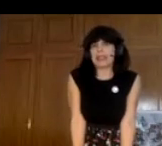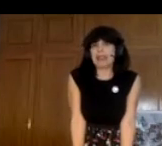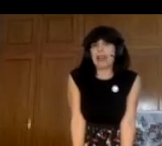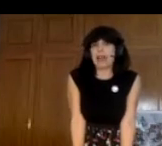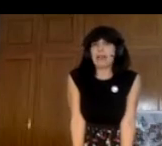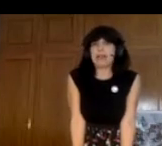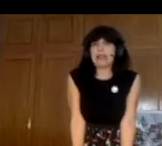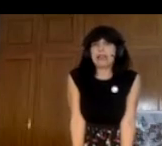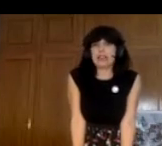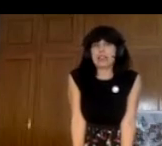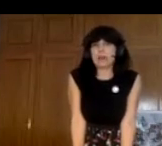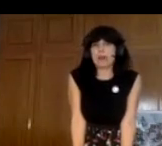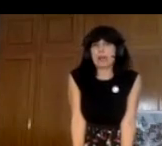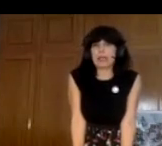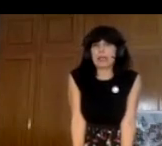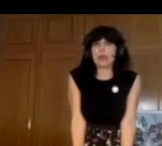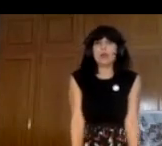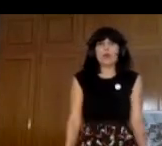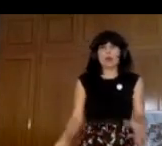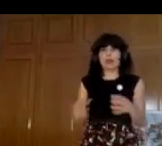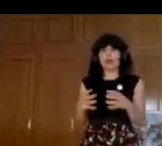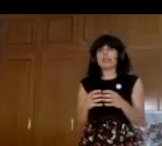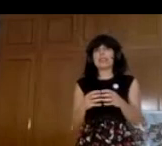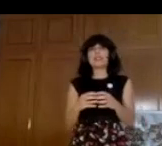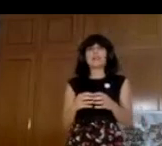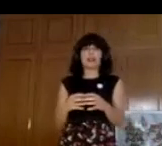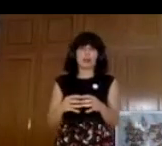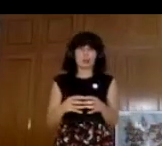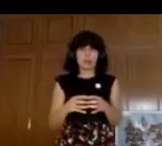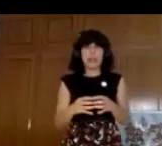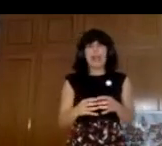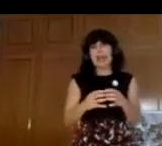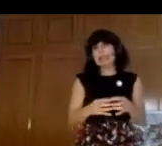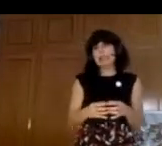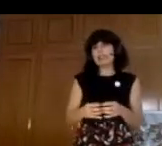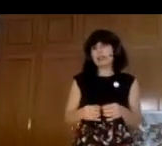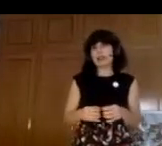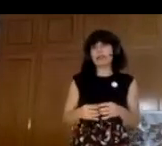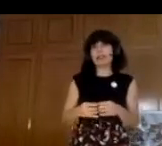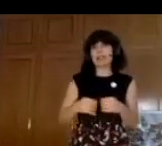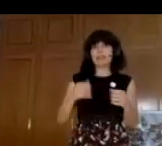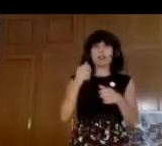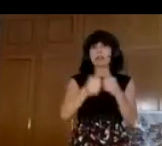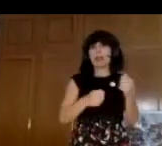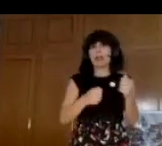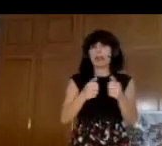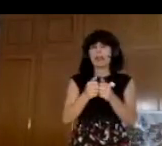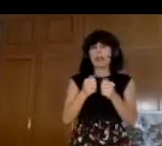que aparece, o sea, se populariza un aparato que es el smartphone. Antes de los smartphones teníamos